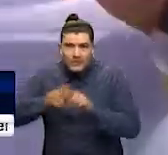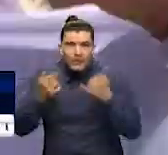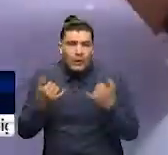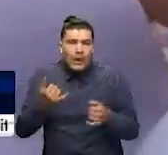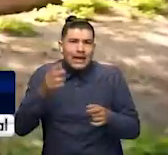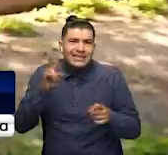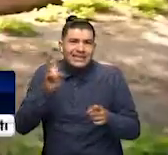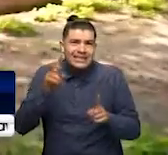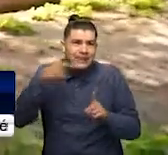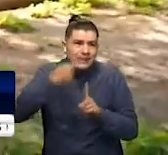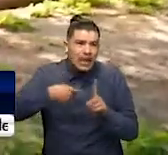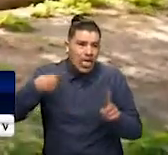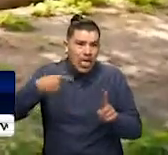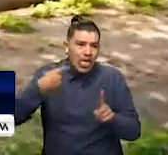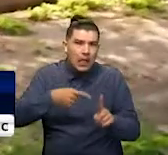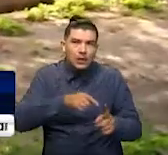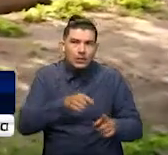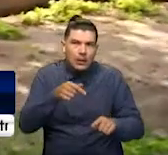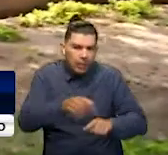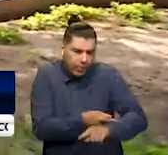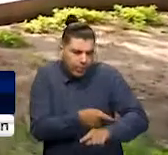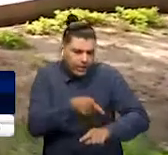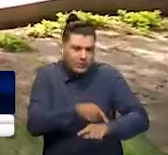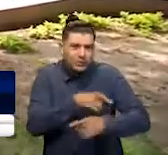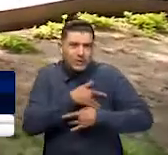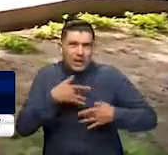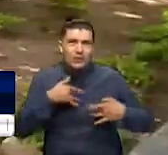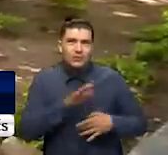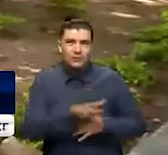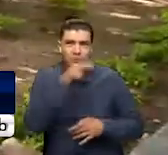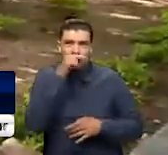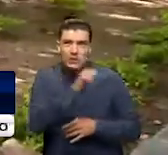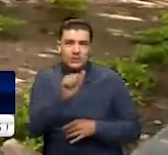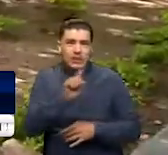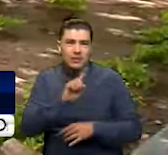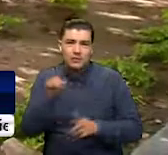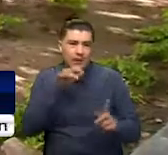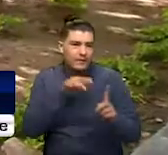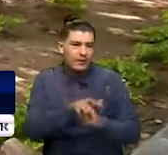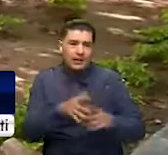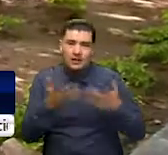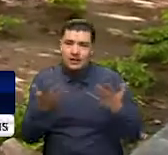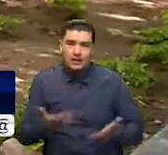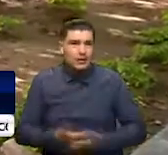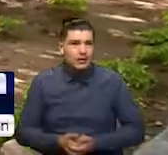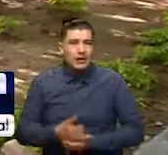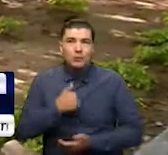que la atención sea inmediata para que la salud no empeore. Ya basta,